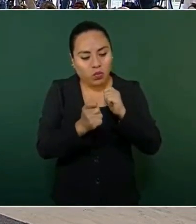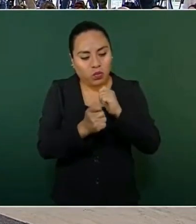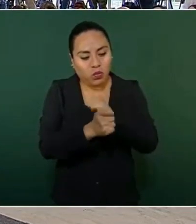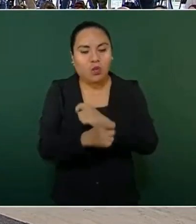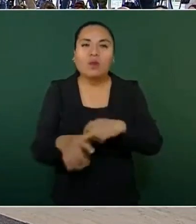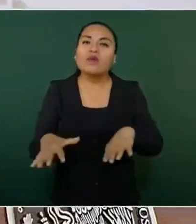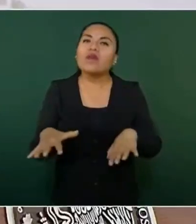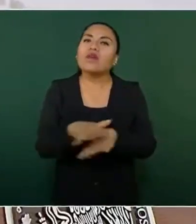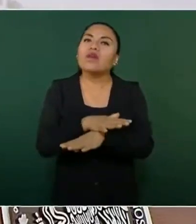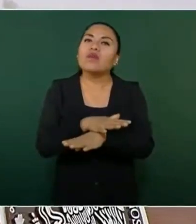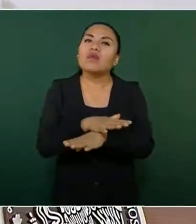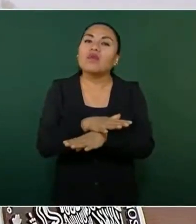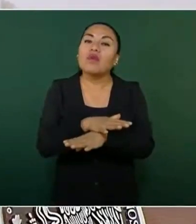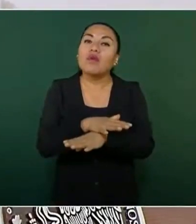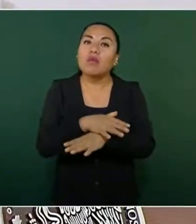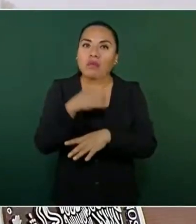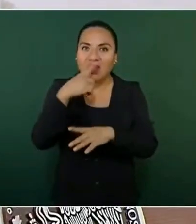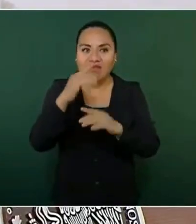en una potencia.